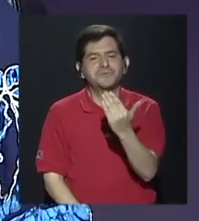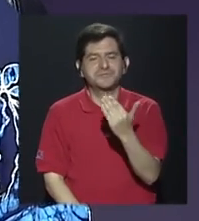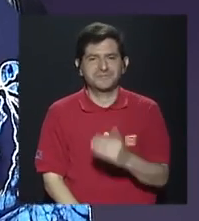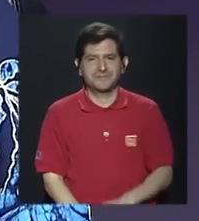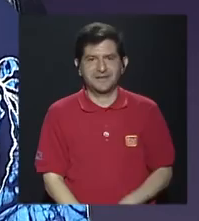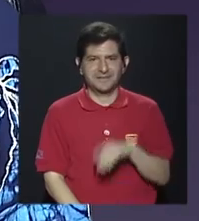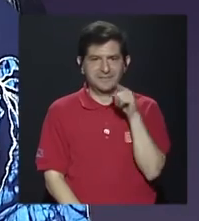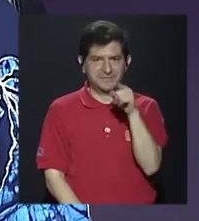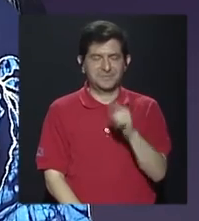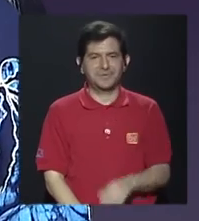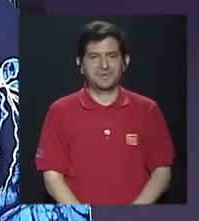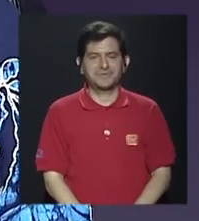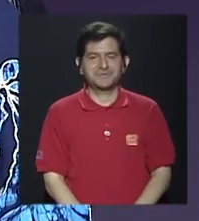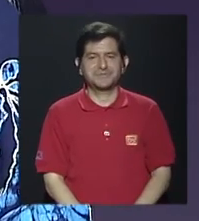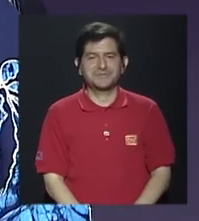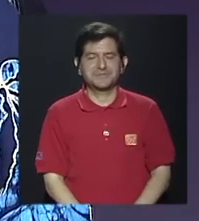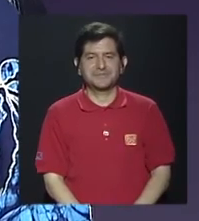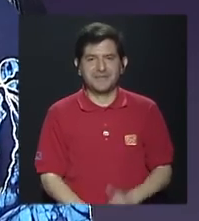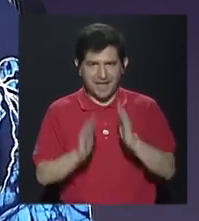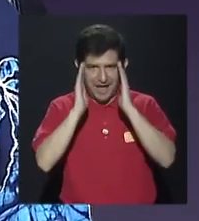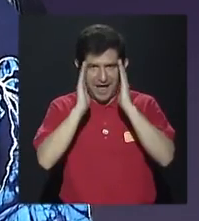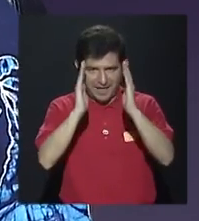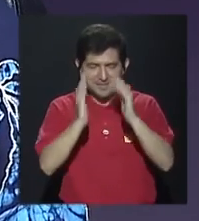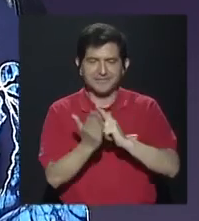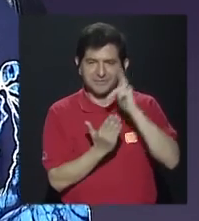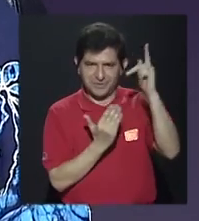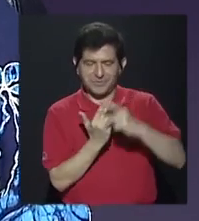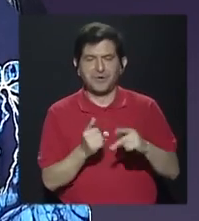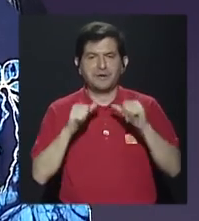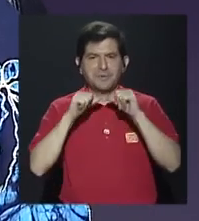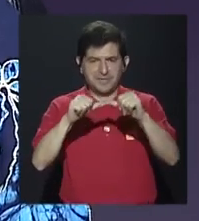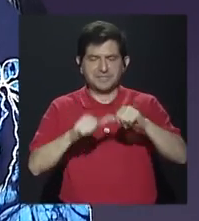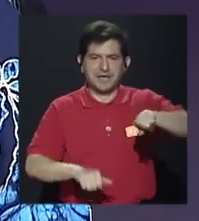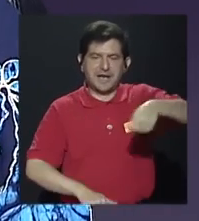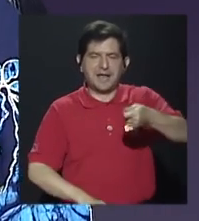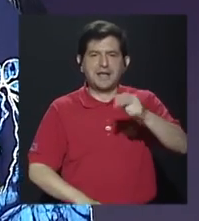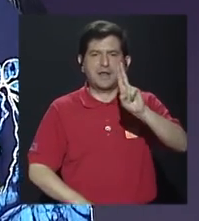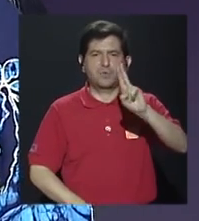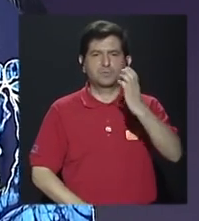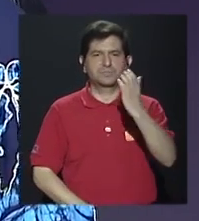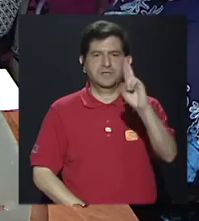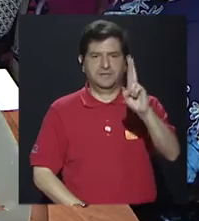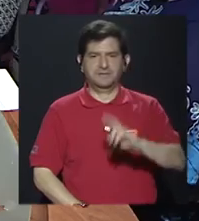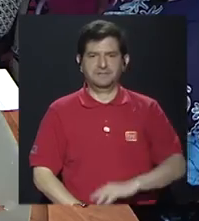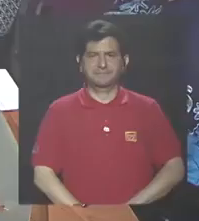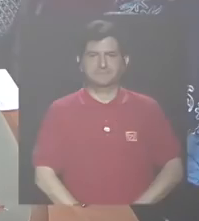este tiempo con nosotros, haberlo compartido y por favor sigan con Canal UCR.